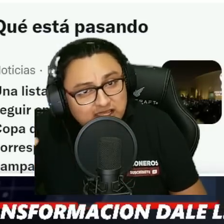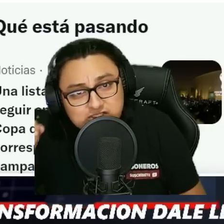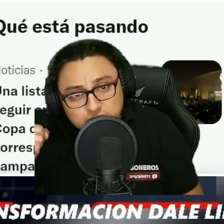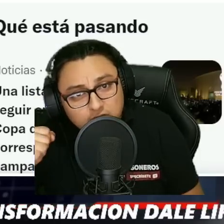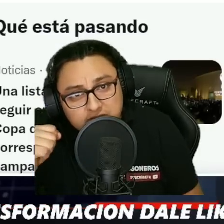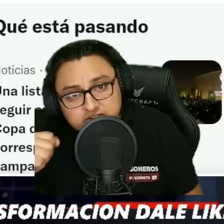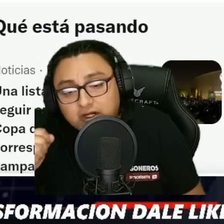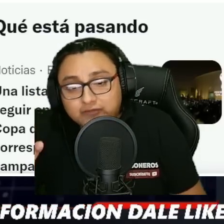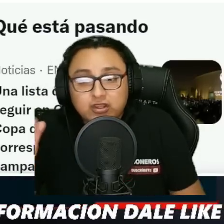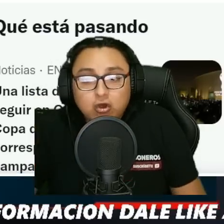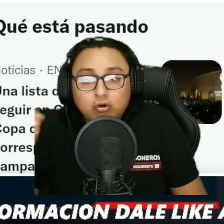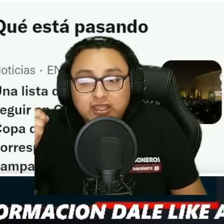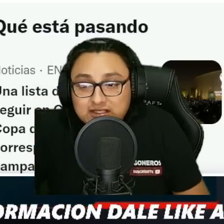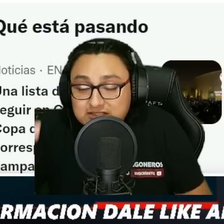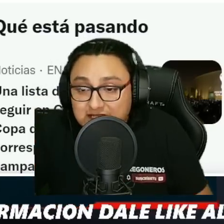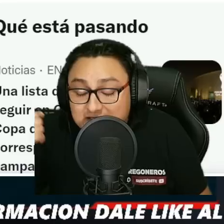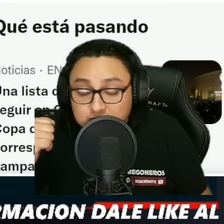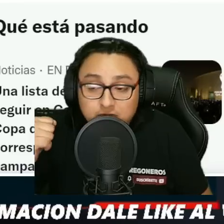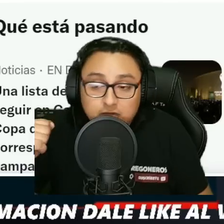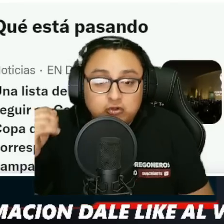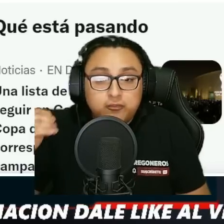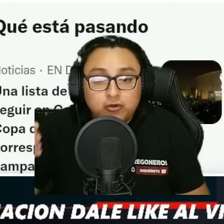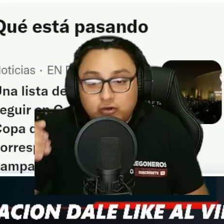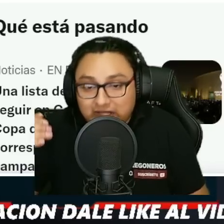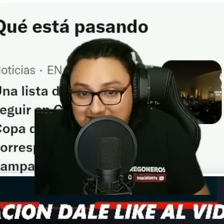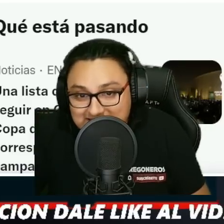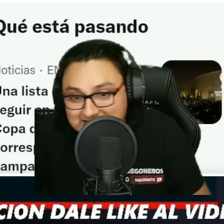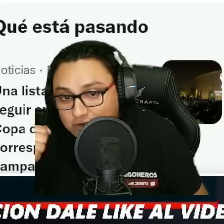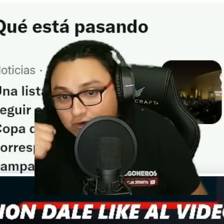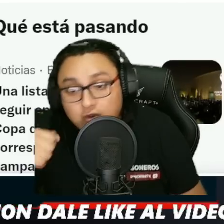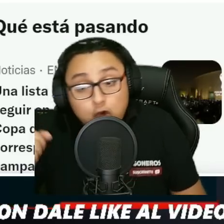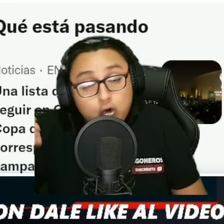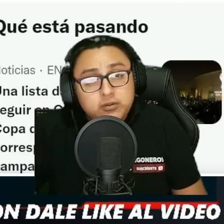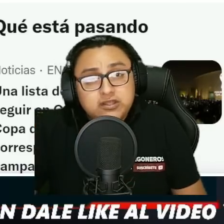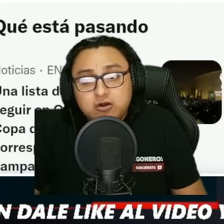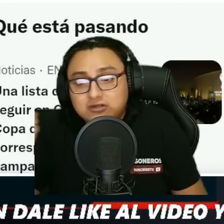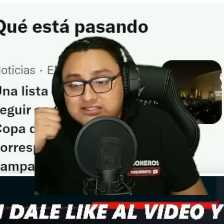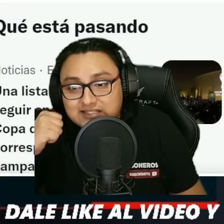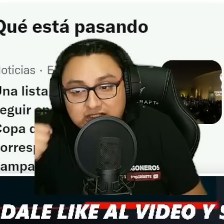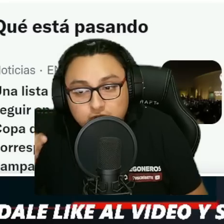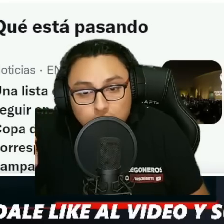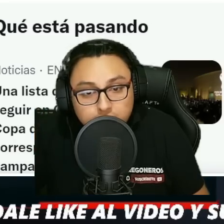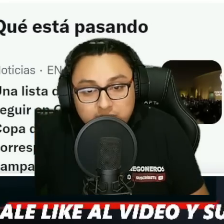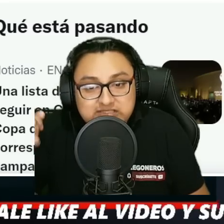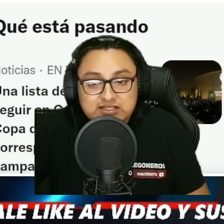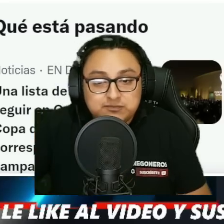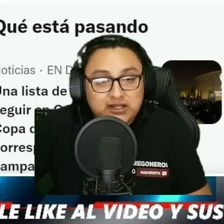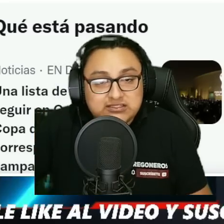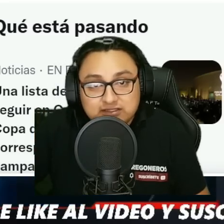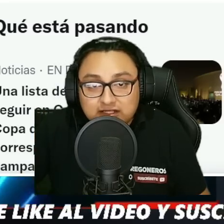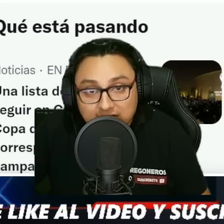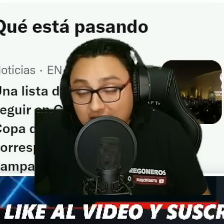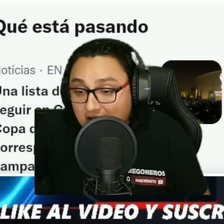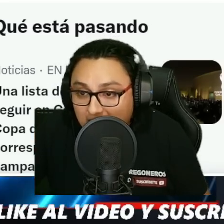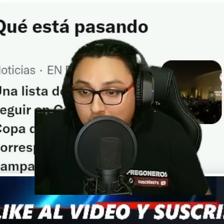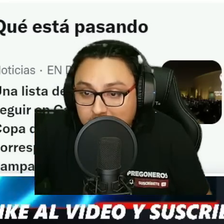esto no lo mencionan o que ya se les olvidó el monopolio en este sector olvidaron que ese cartel ocultó medicinas para